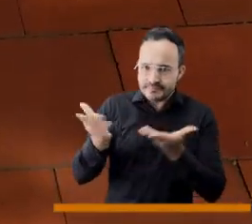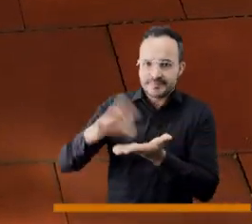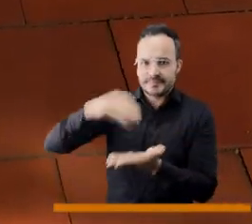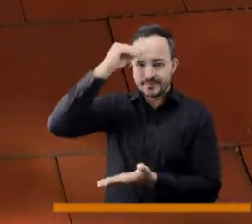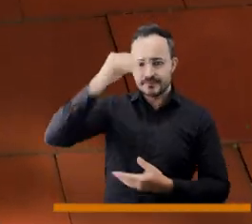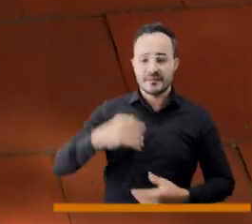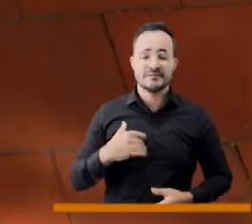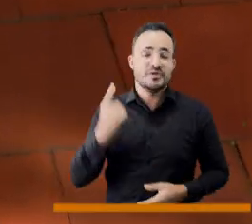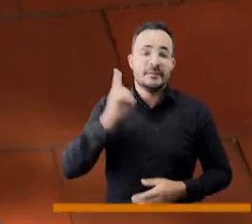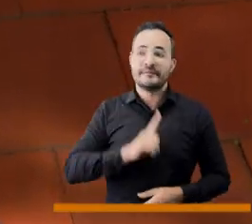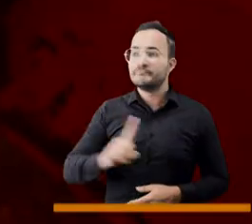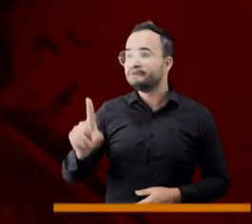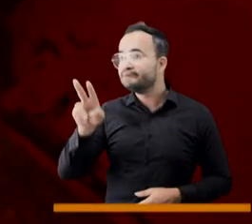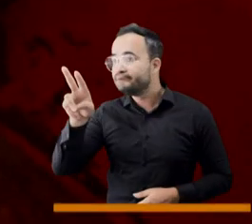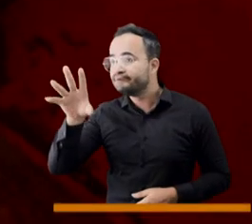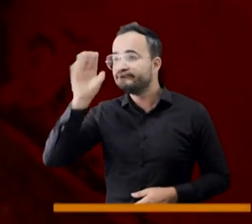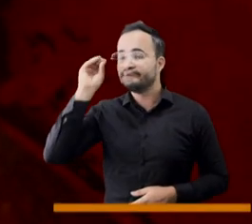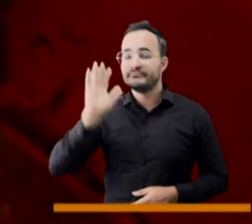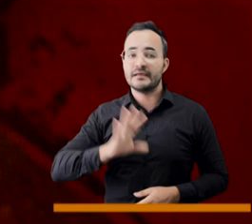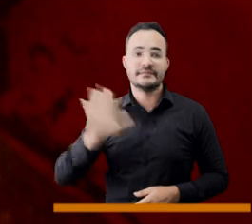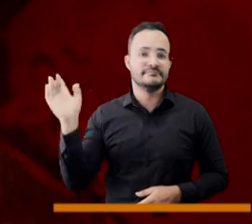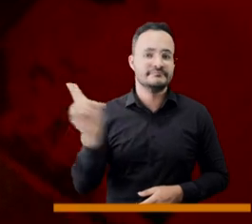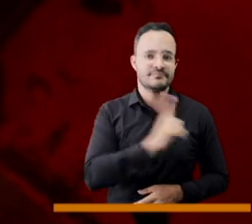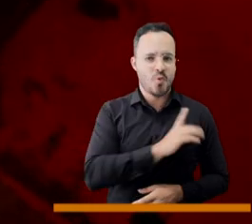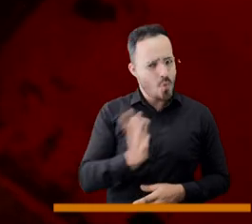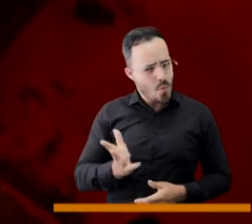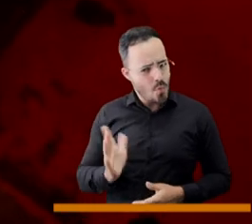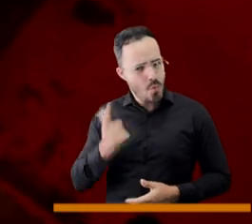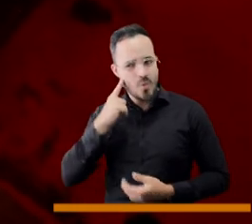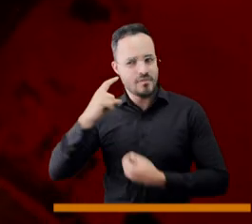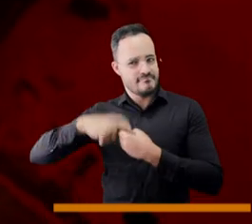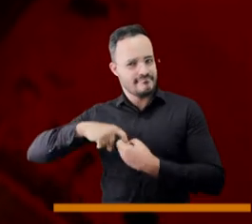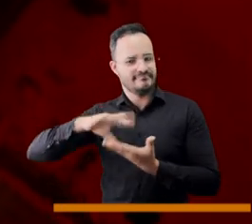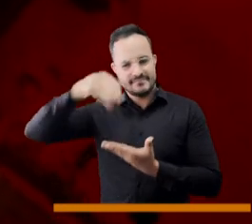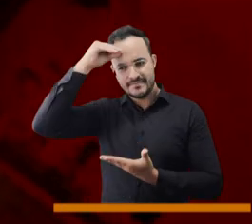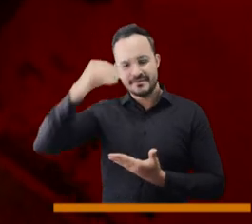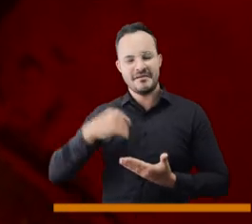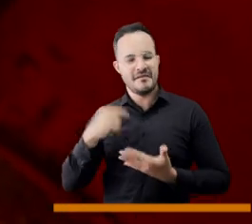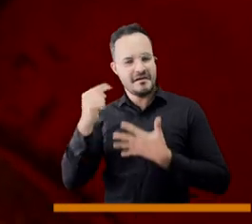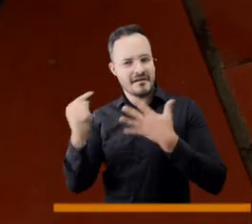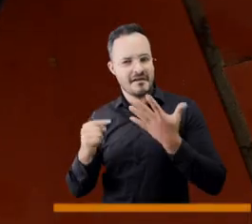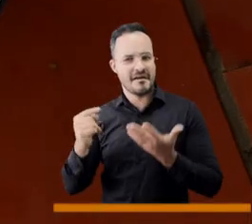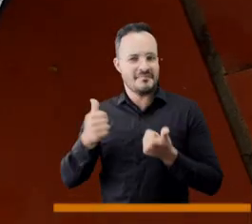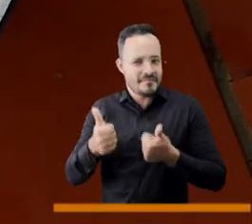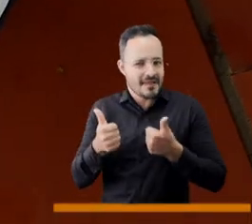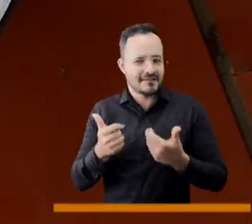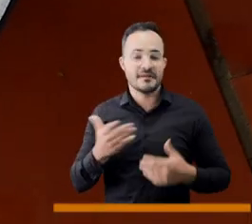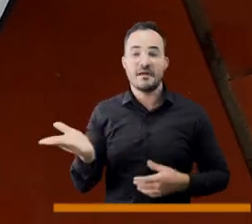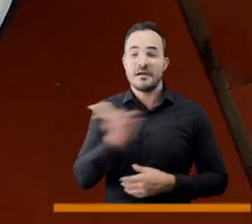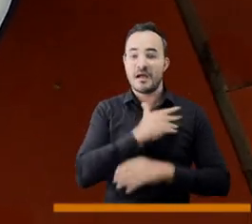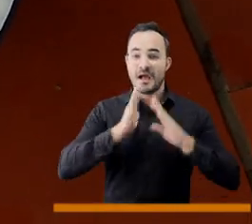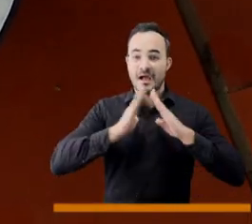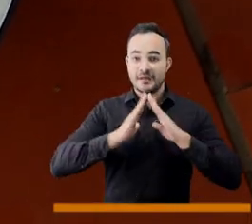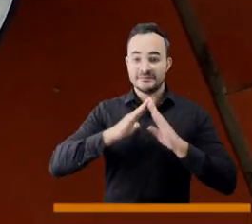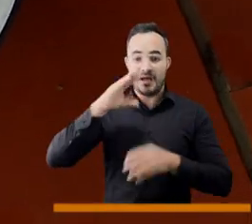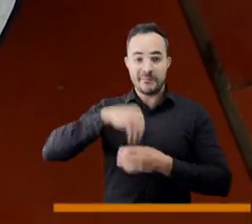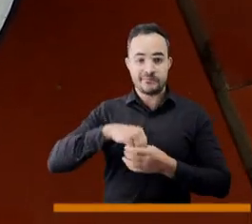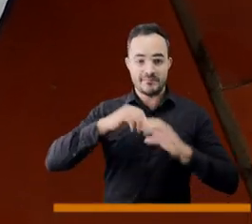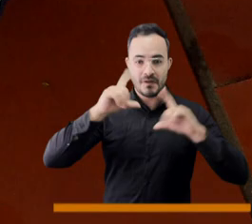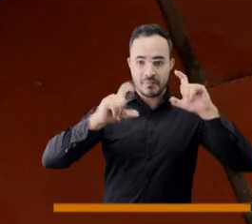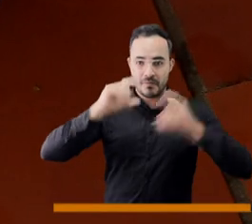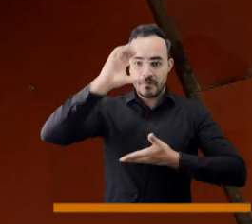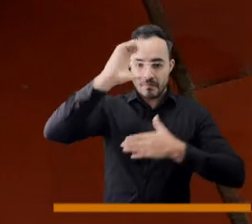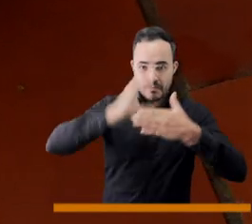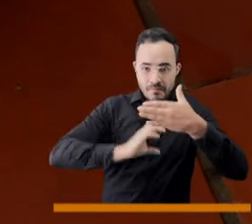no es como que esté en un estante que la veo, no, que pueda venir a aprender a tomar las fotos o que con las cámaras que tienen en su